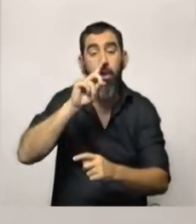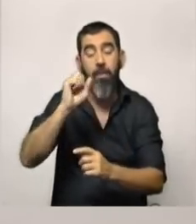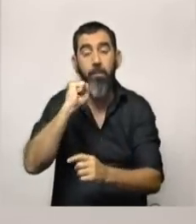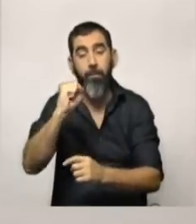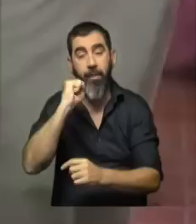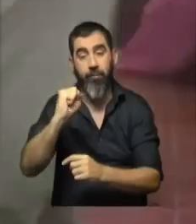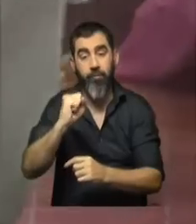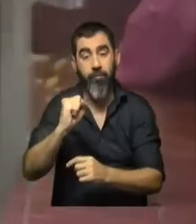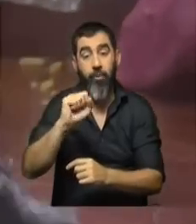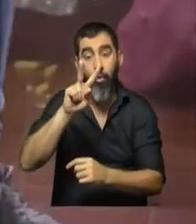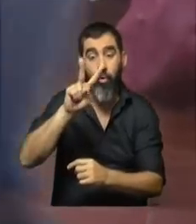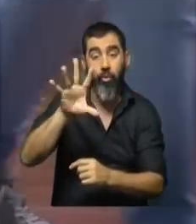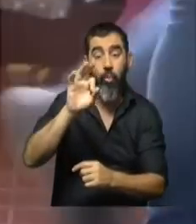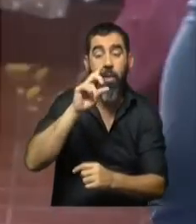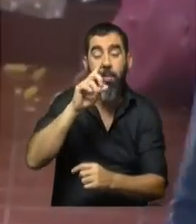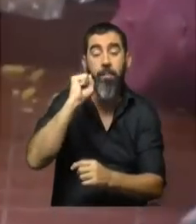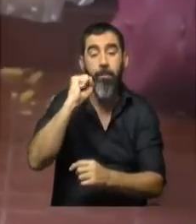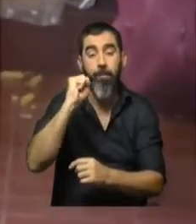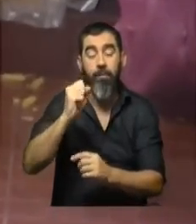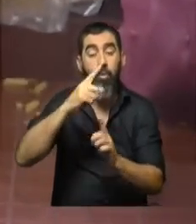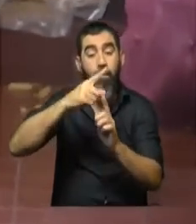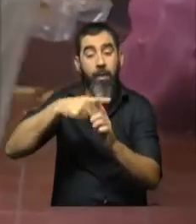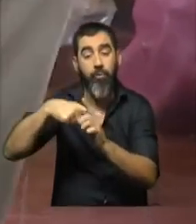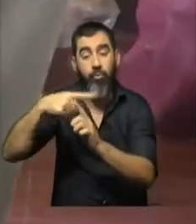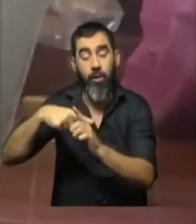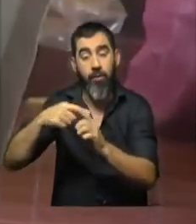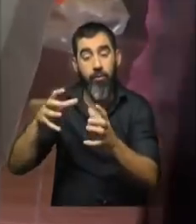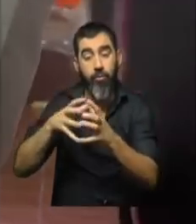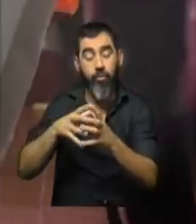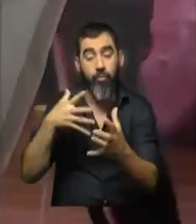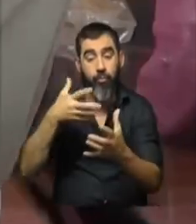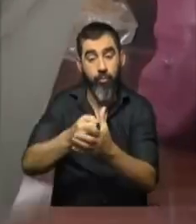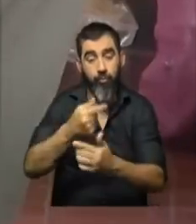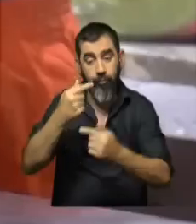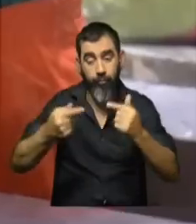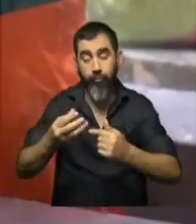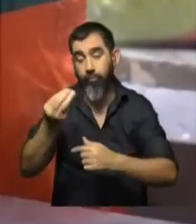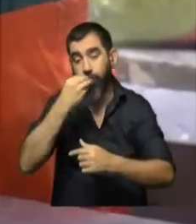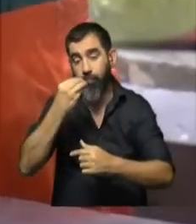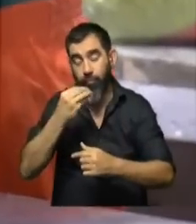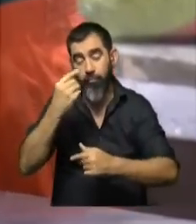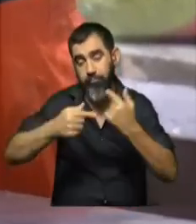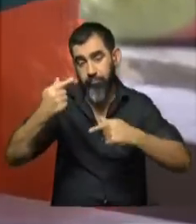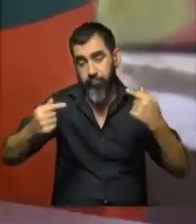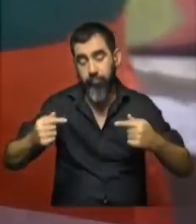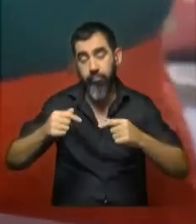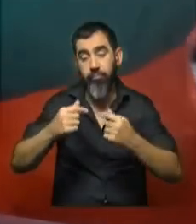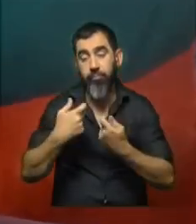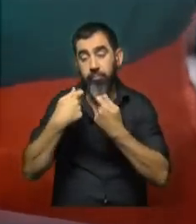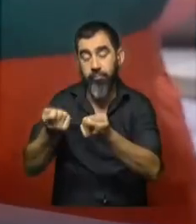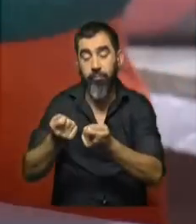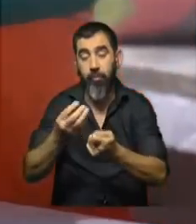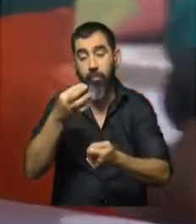250.000 pesos. Con esos 250.000 pesos mensuales, el colectivo compra insumos, alimentos, comestibles y los hace llegar a